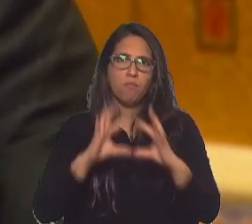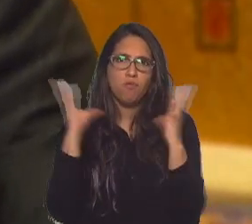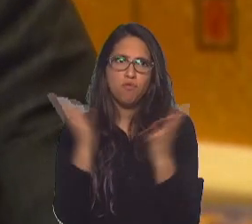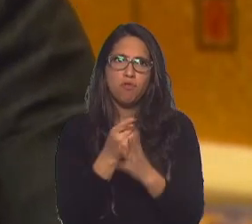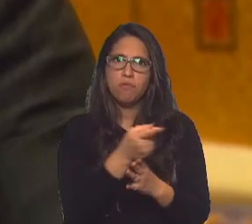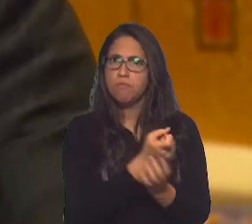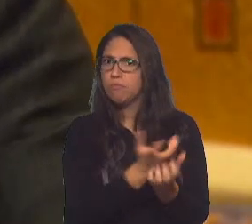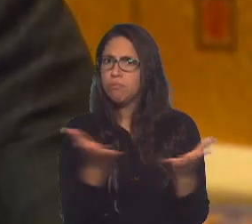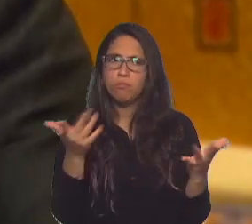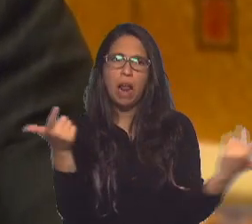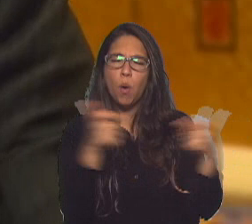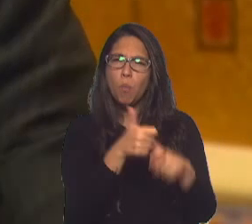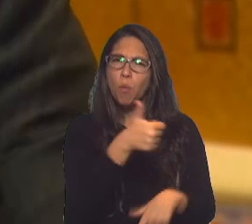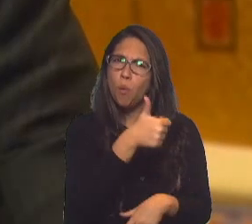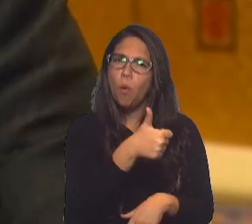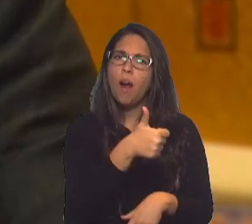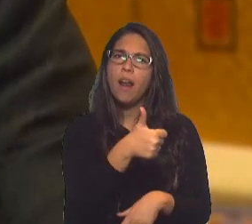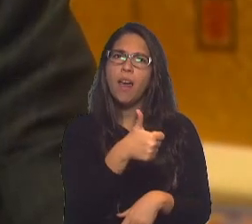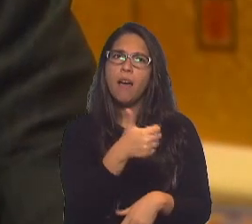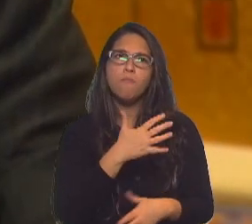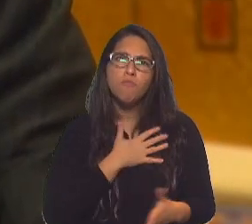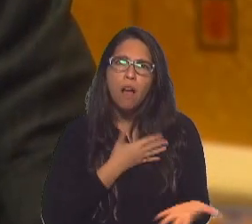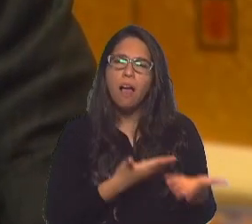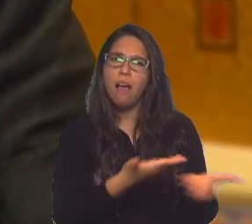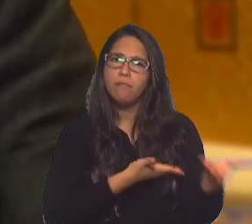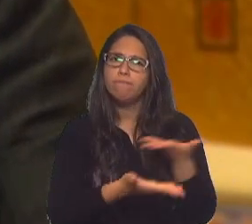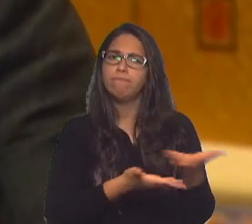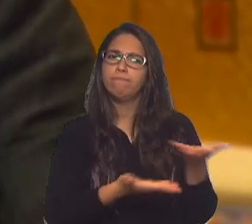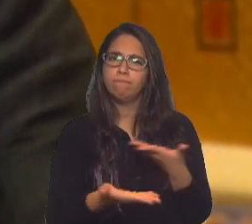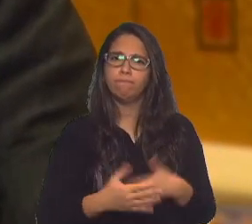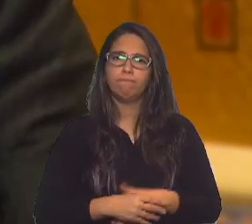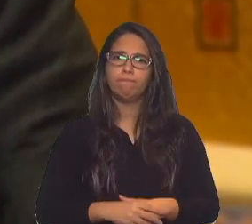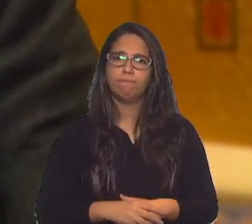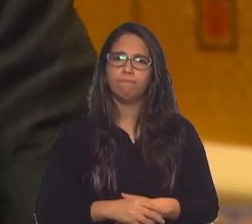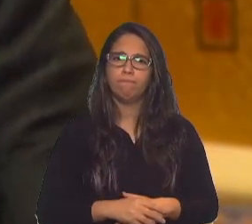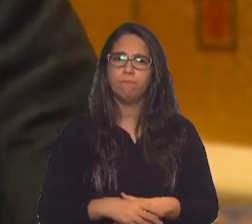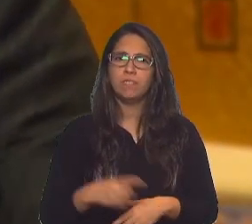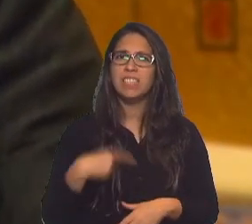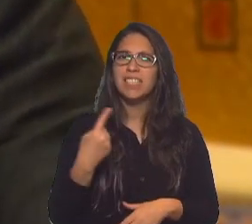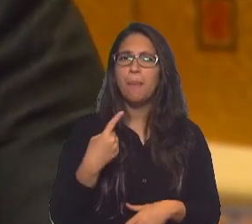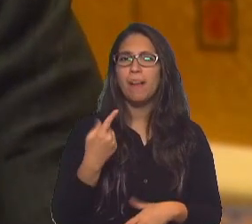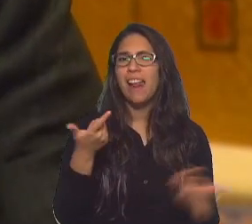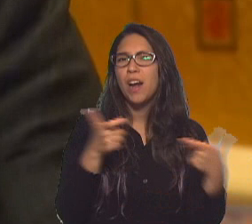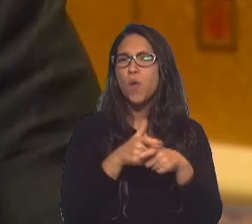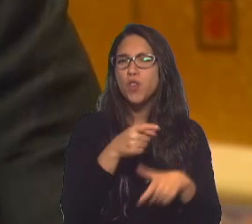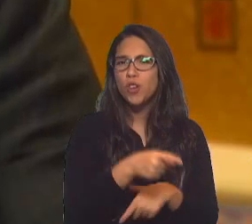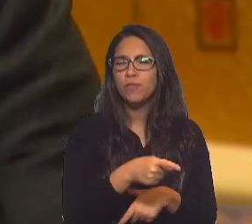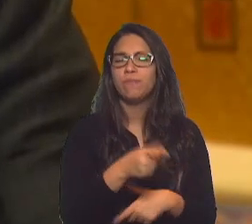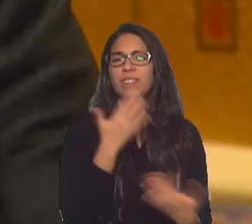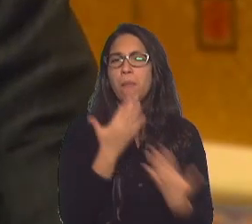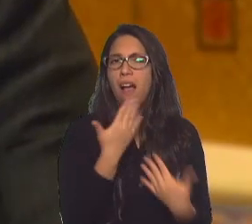Fue una muy buena reunión, muy afectuosa. Hablamos, hay una siempre en las reuniones con Xi Jinping, nos dedicamos a